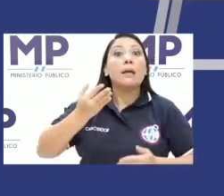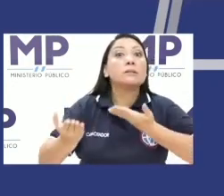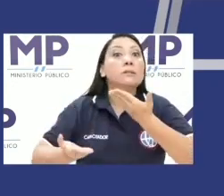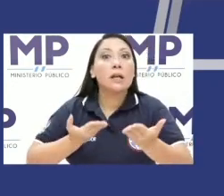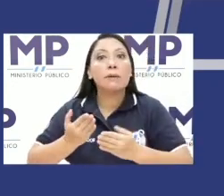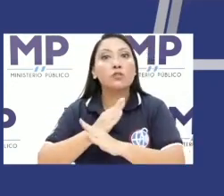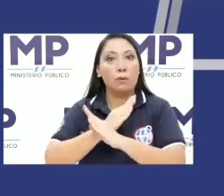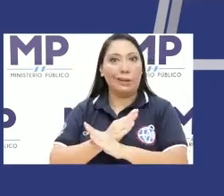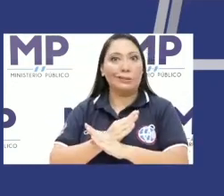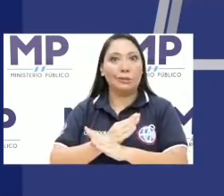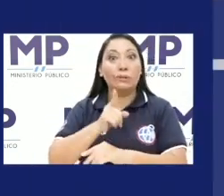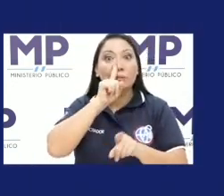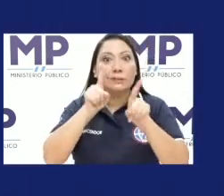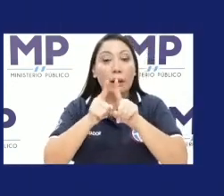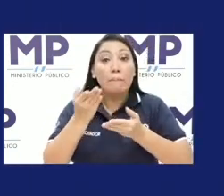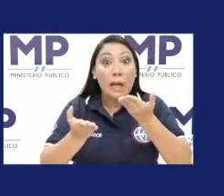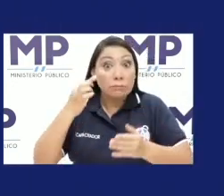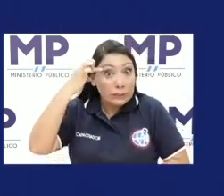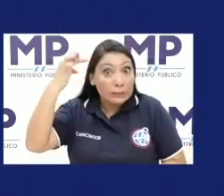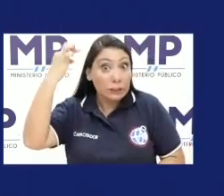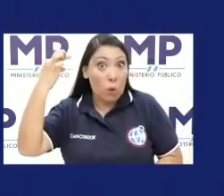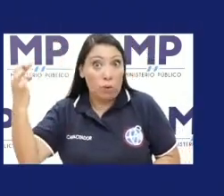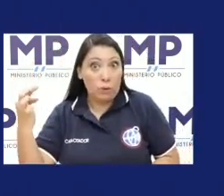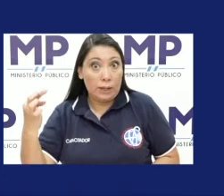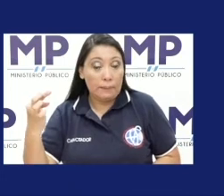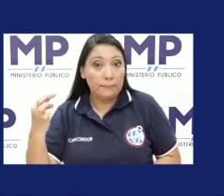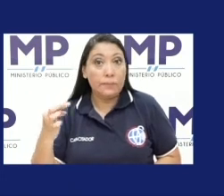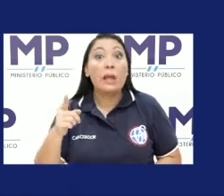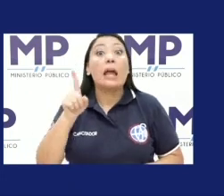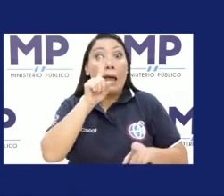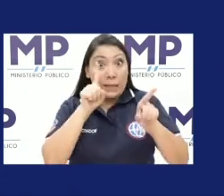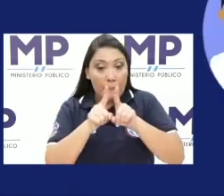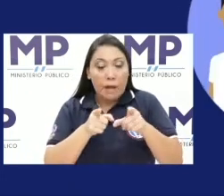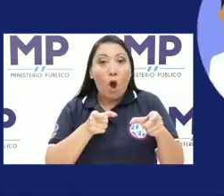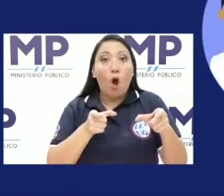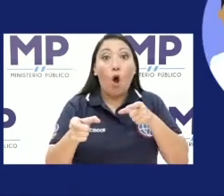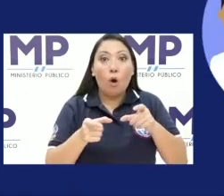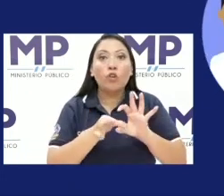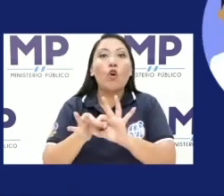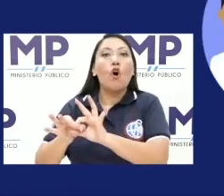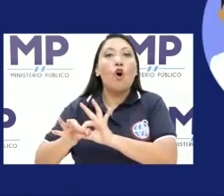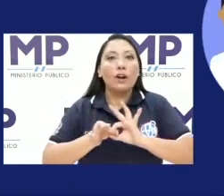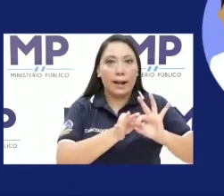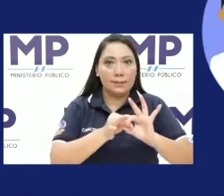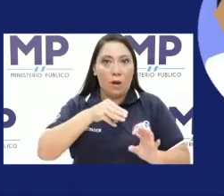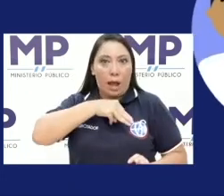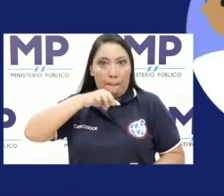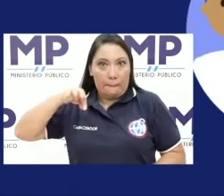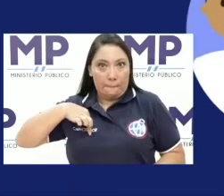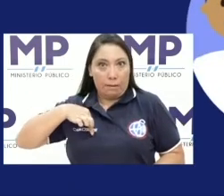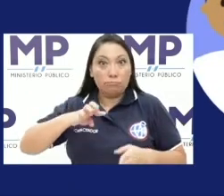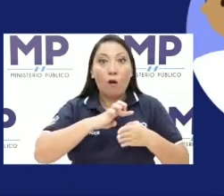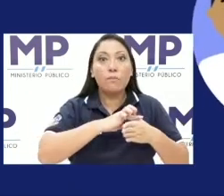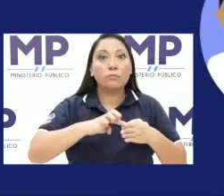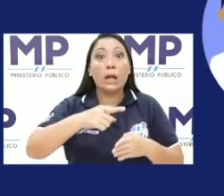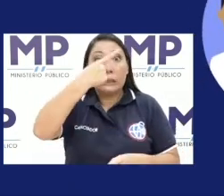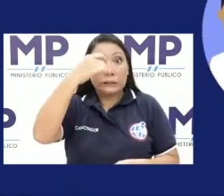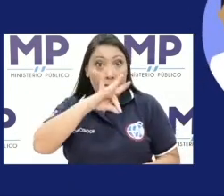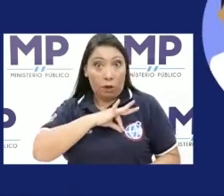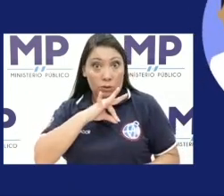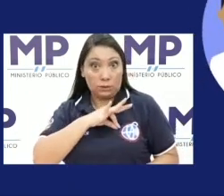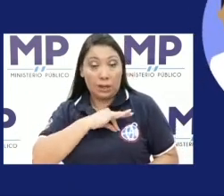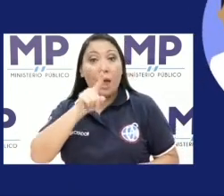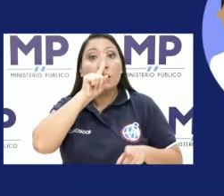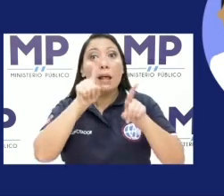shukuhe she kunushik. Rukrik omopip shikipan riwinakil ri Ministerio Público, Bienestar Social, Procuraduría General